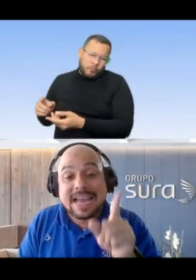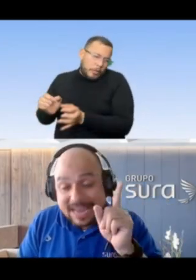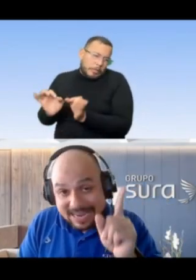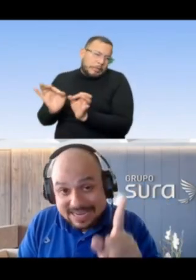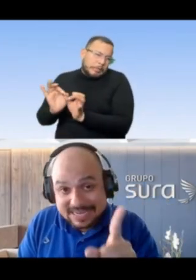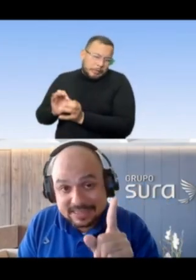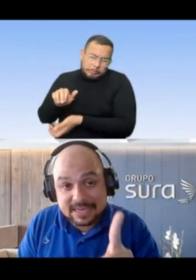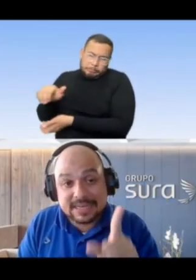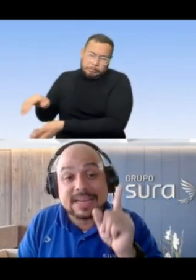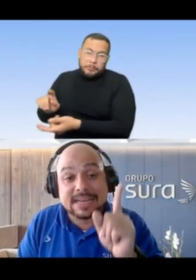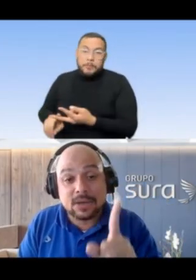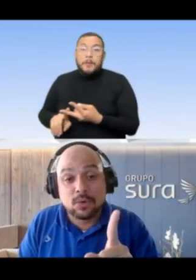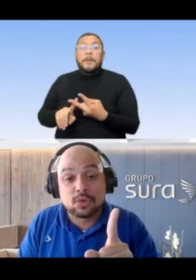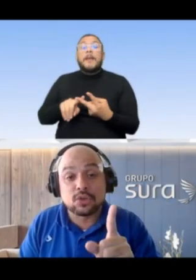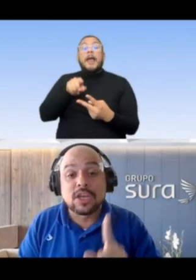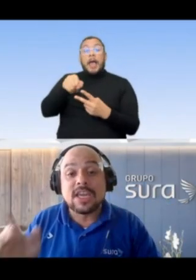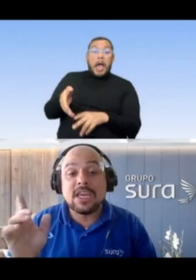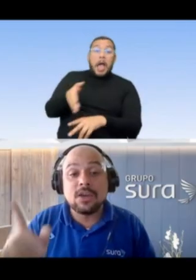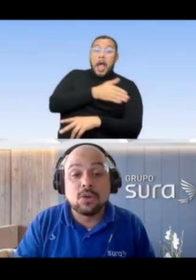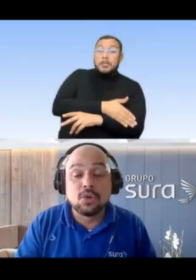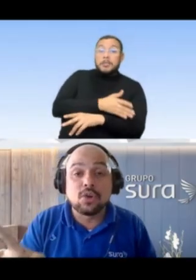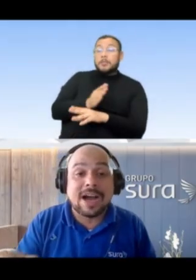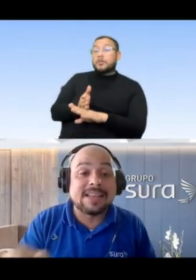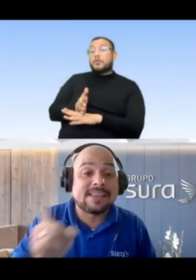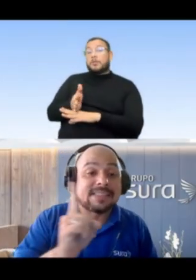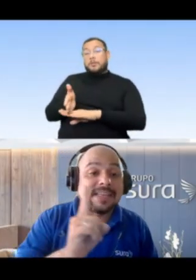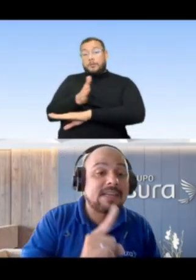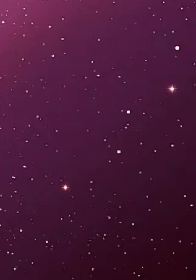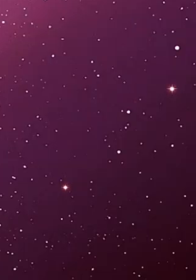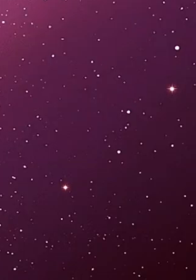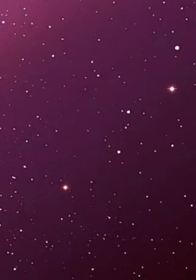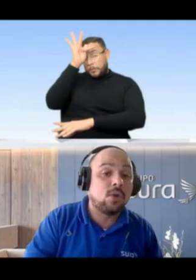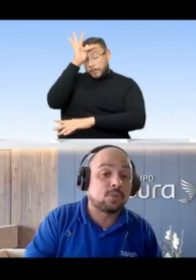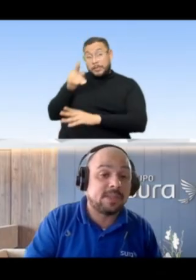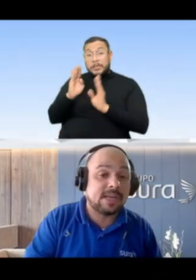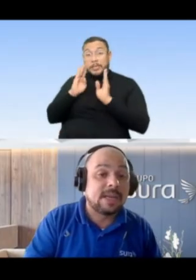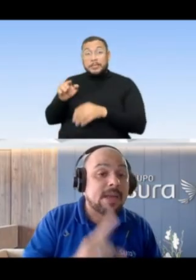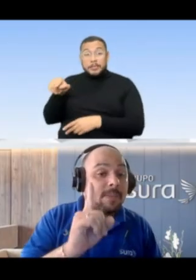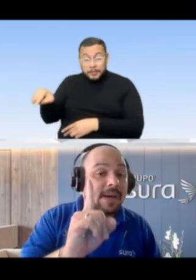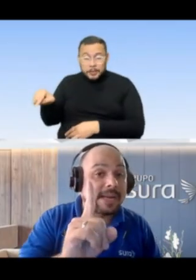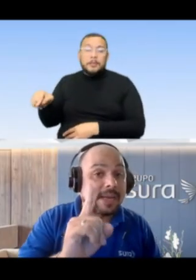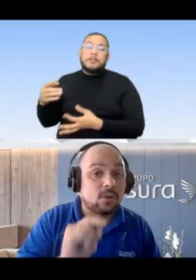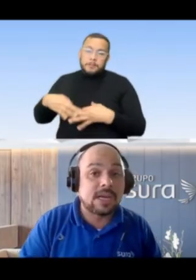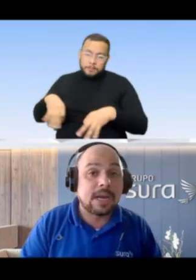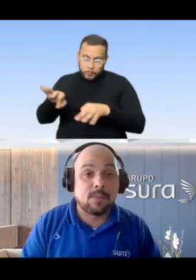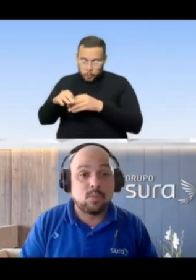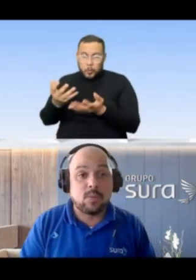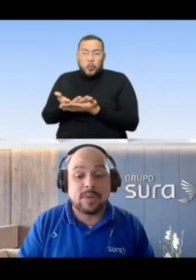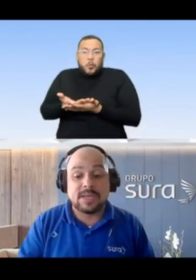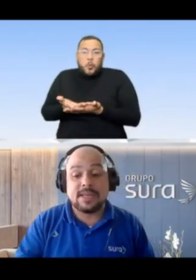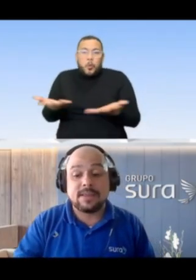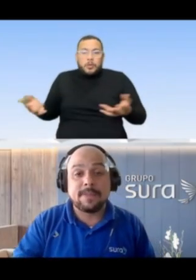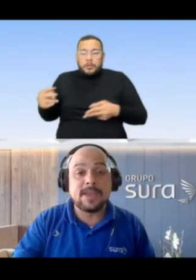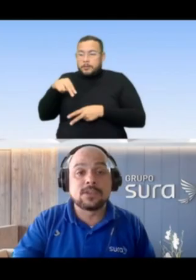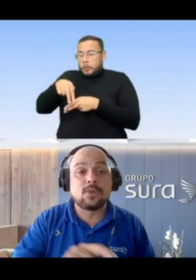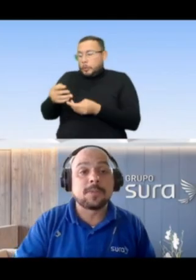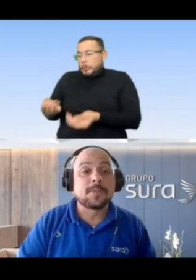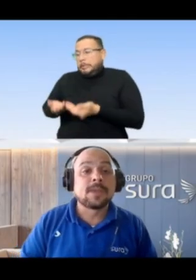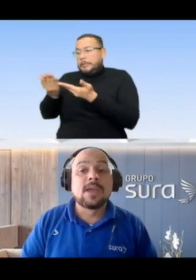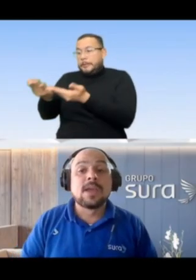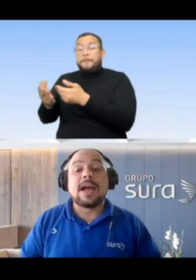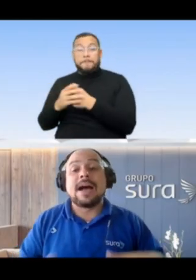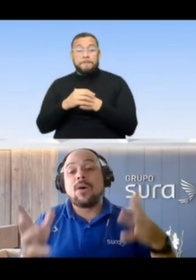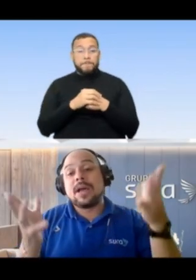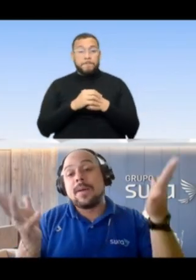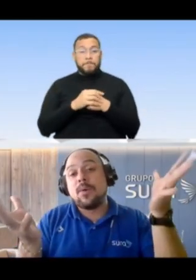sí hay que tener recursos incluso antes del ingreso al hospital, para que lo tengamos muy presente.